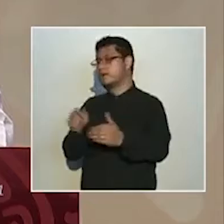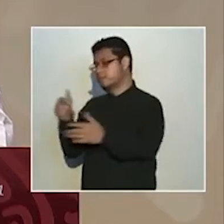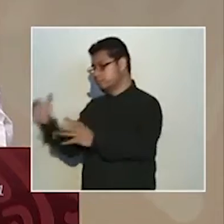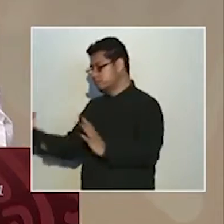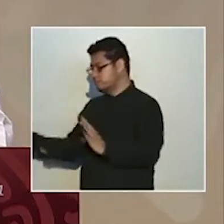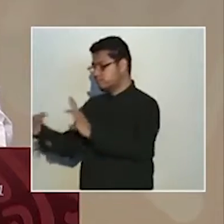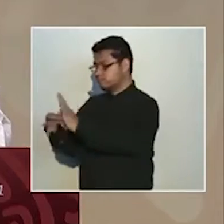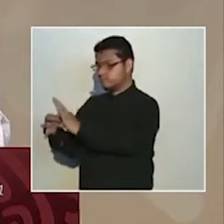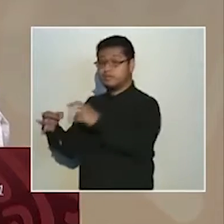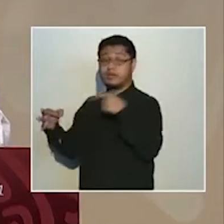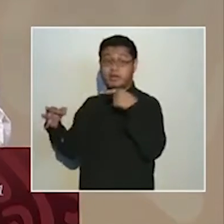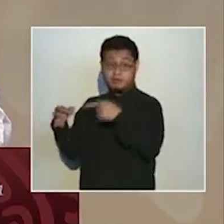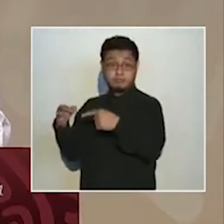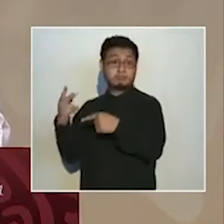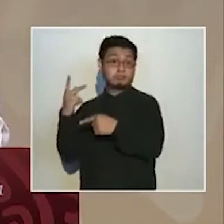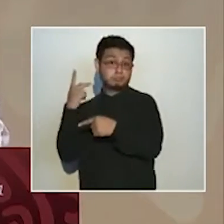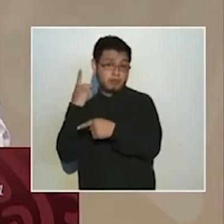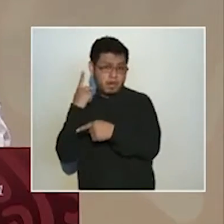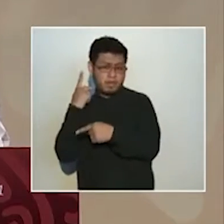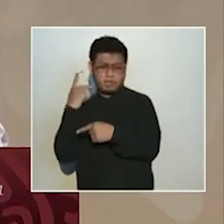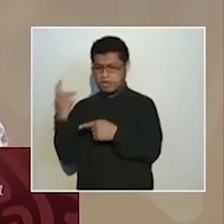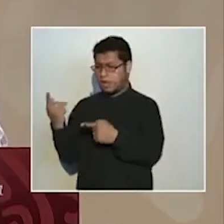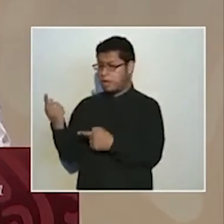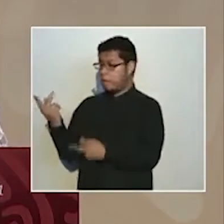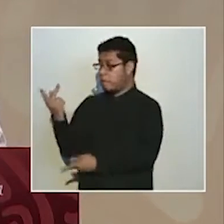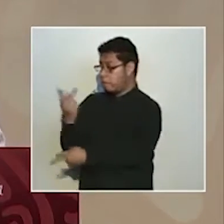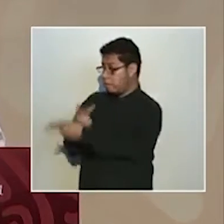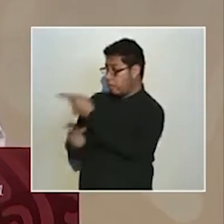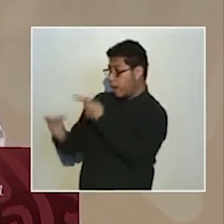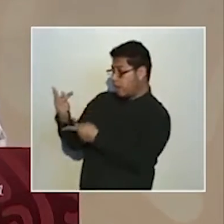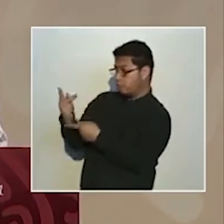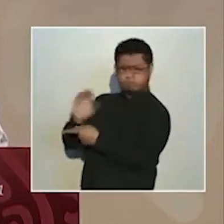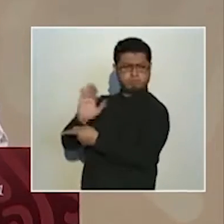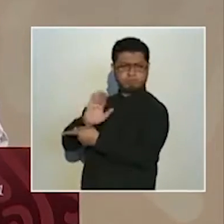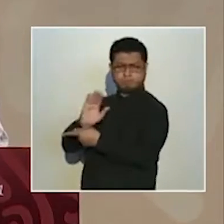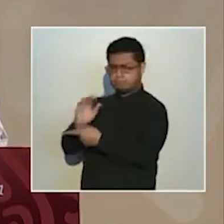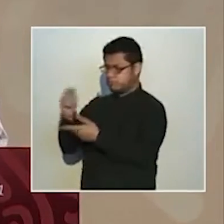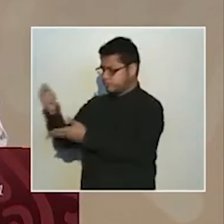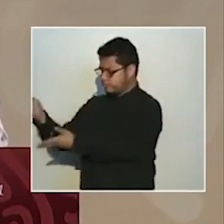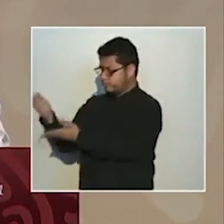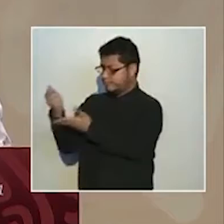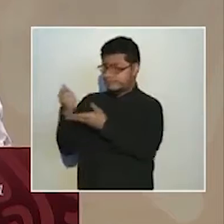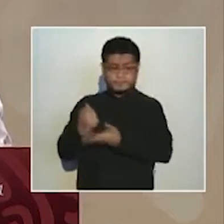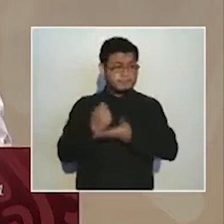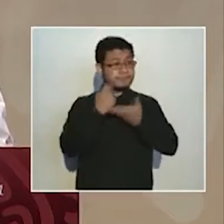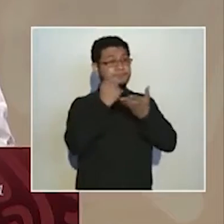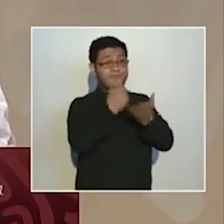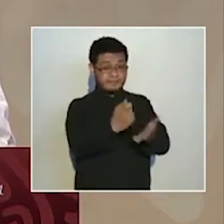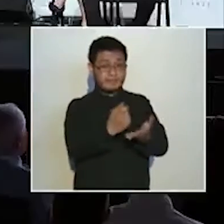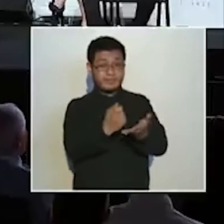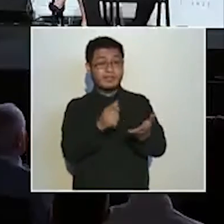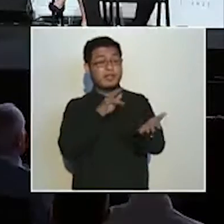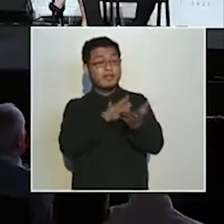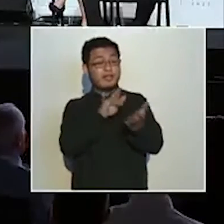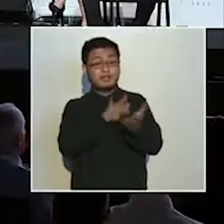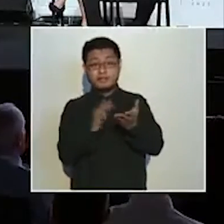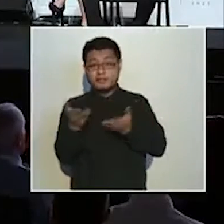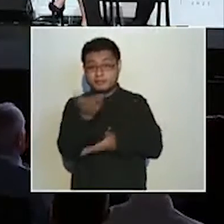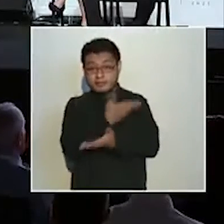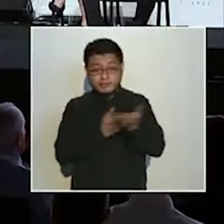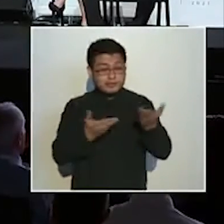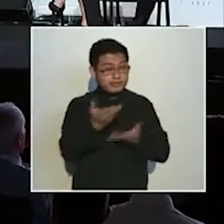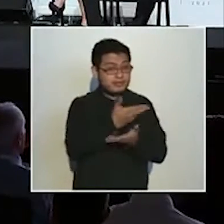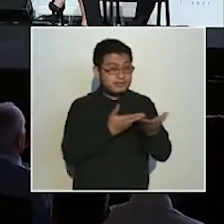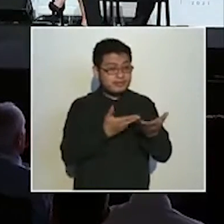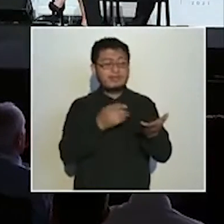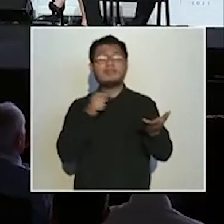no endeudamiento del gobierno de México y de optar por la solidaridad en vez de